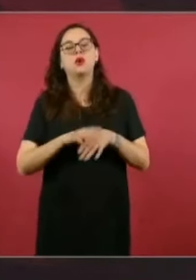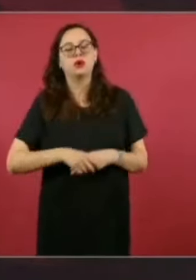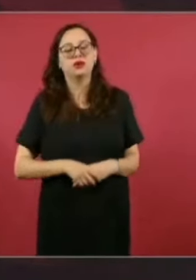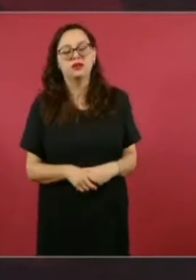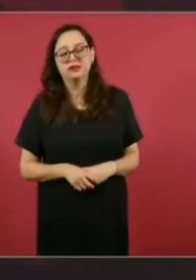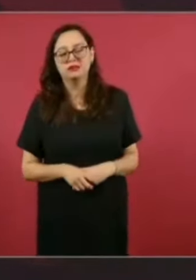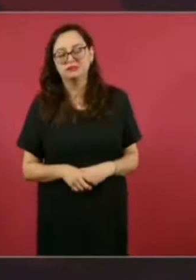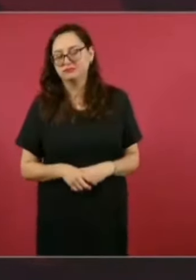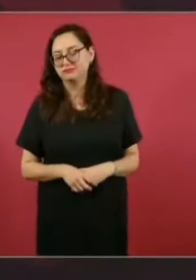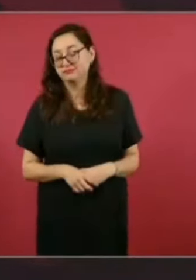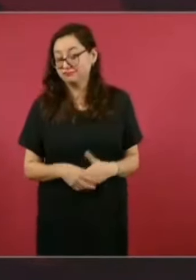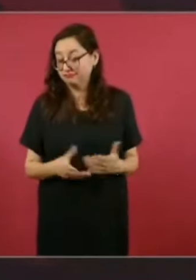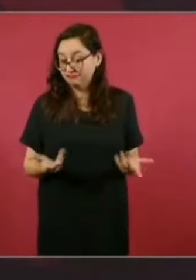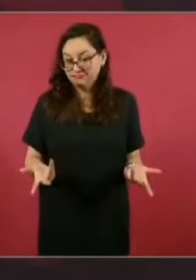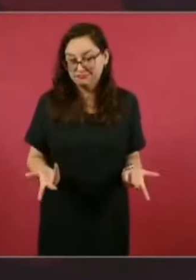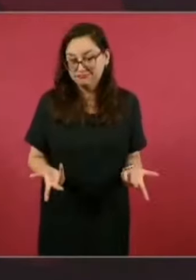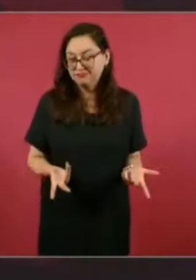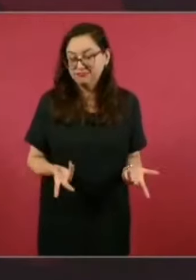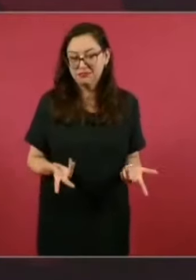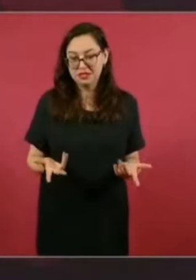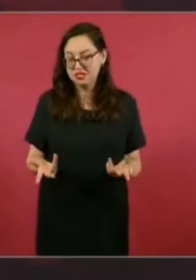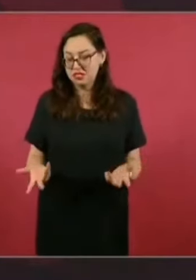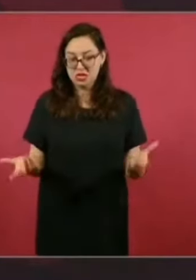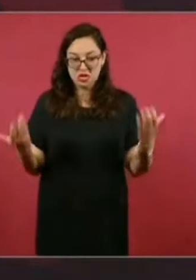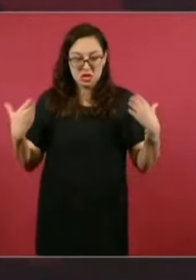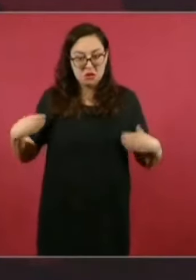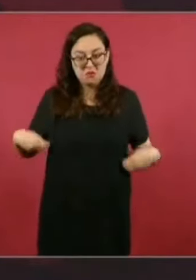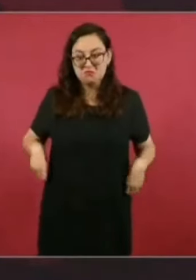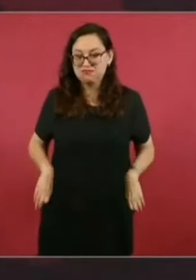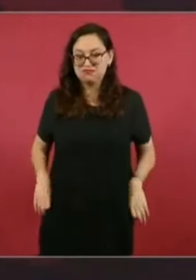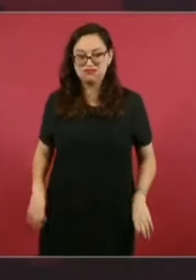se dedican a robar y